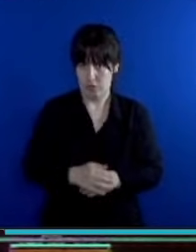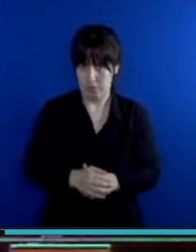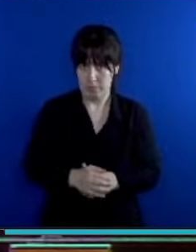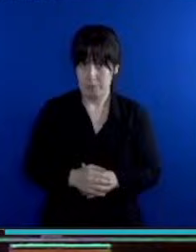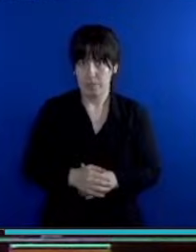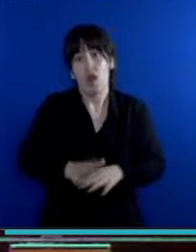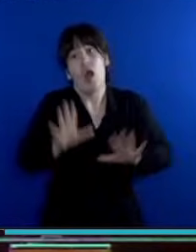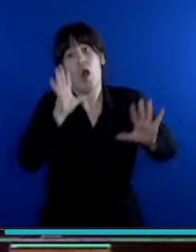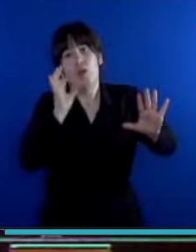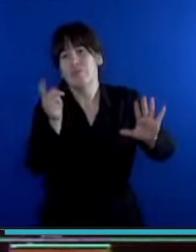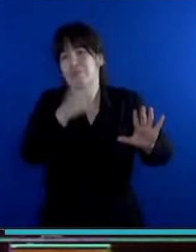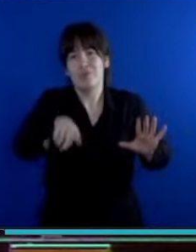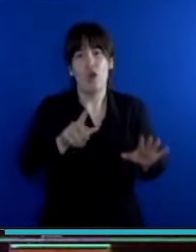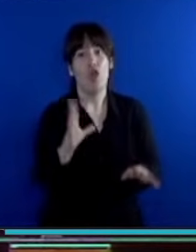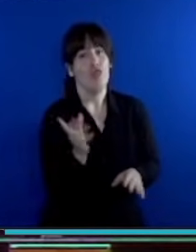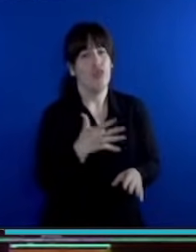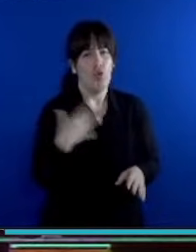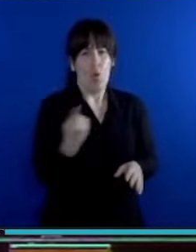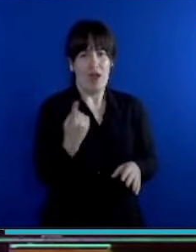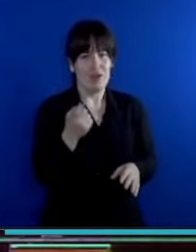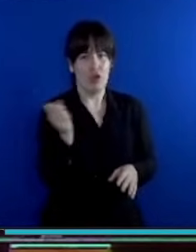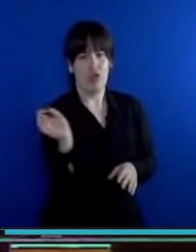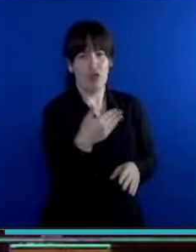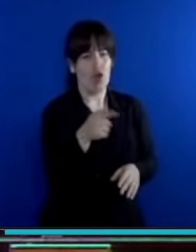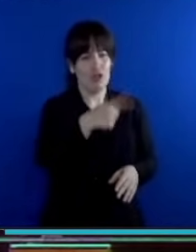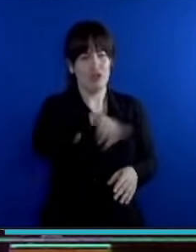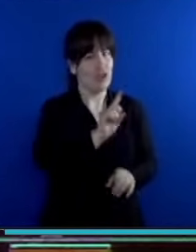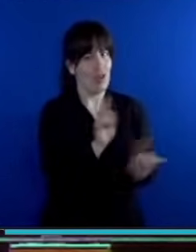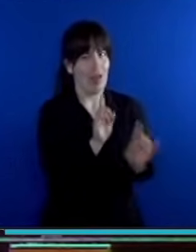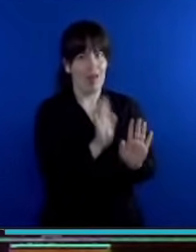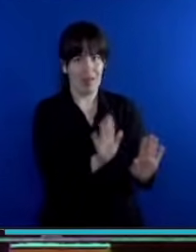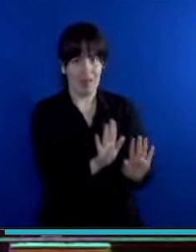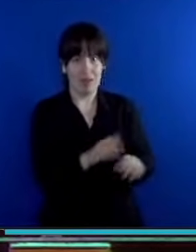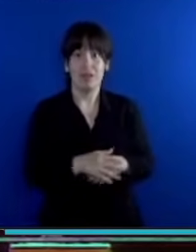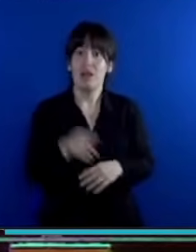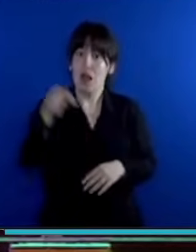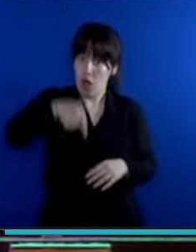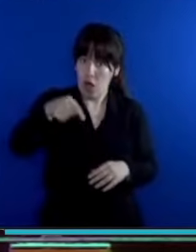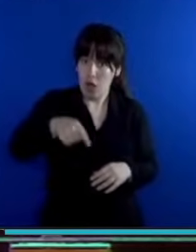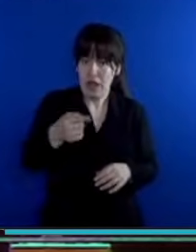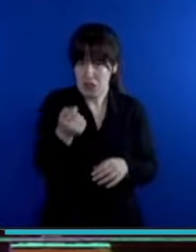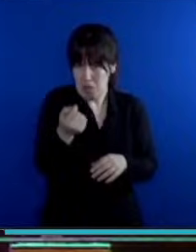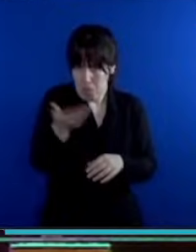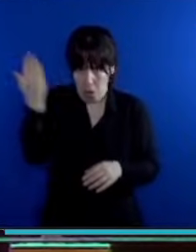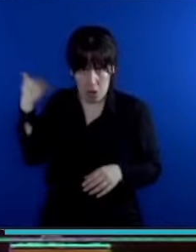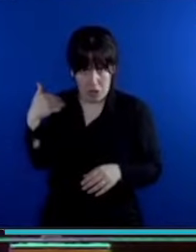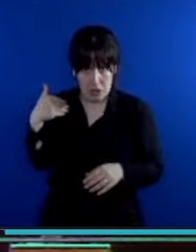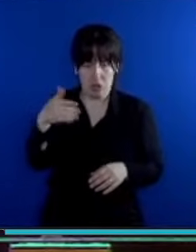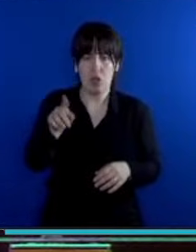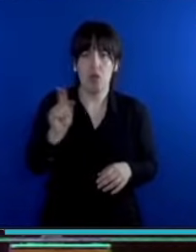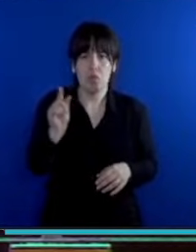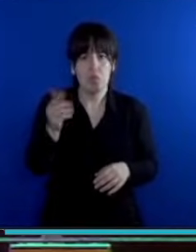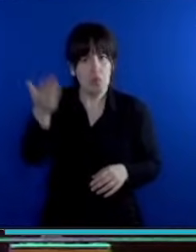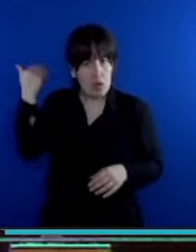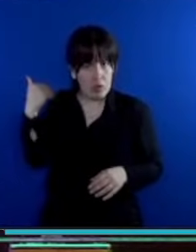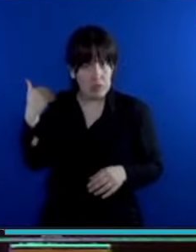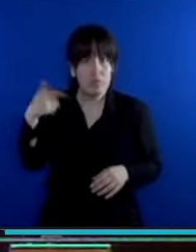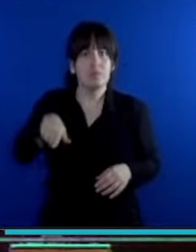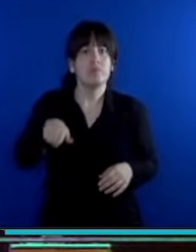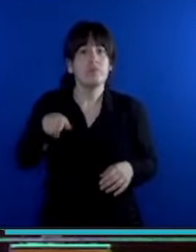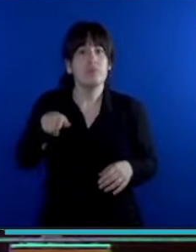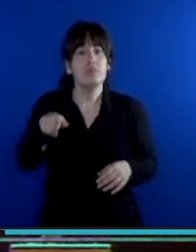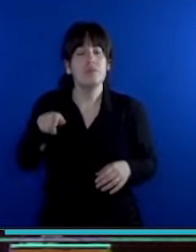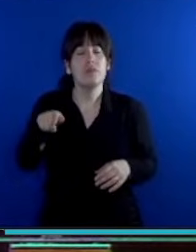Menos a los dueños de todo, ¿no? De hecho, en el día de hoy, hace un rato nomás, señor presidente, se